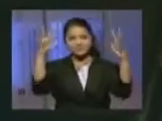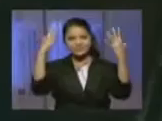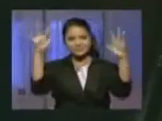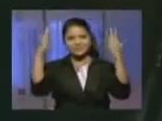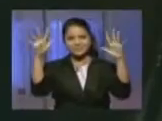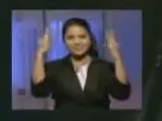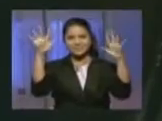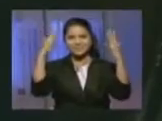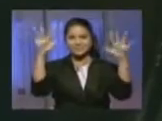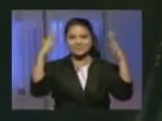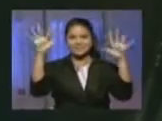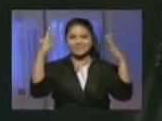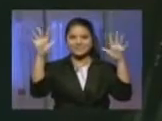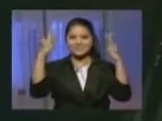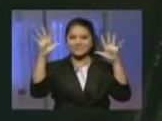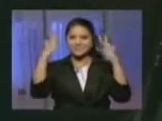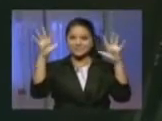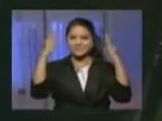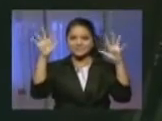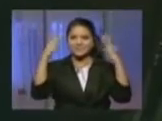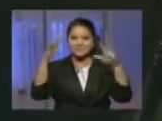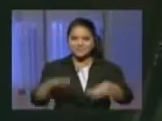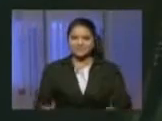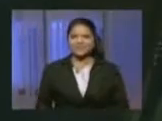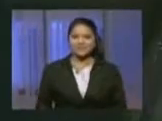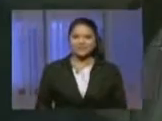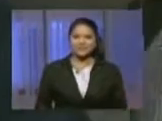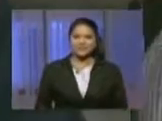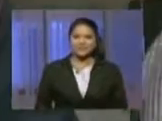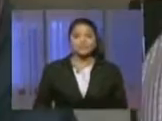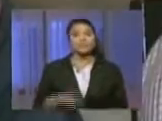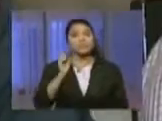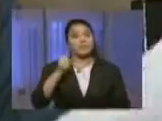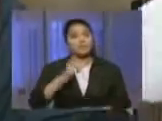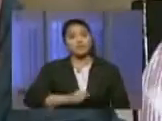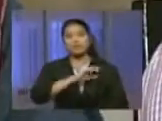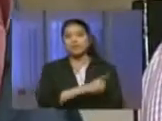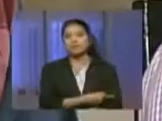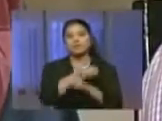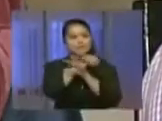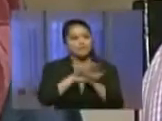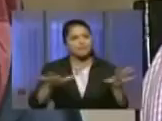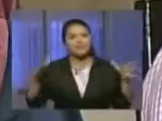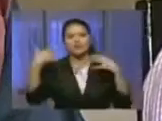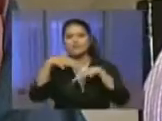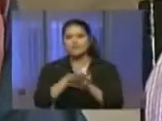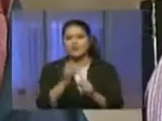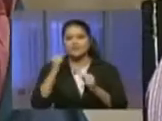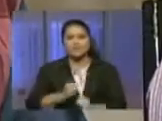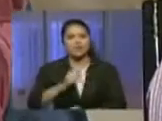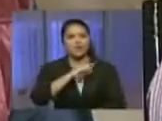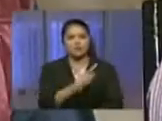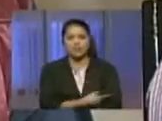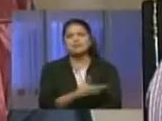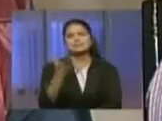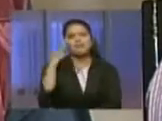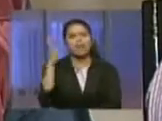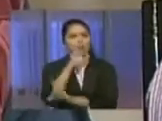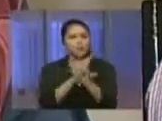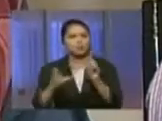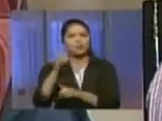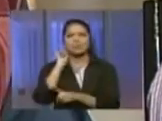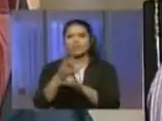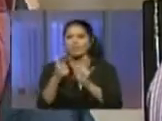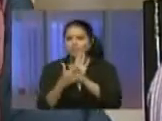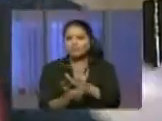histórico y presidente así como vamos a fortalecer la masificación el dato rendimiento cuente que la cultura de patos que sig llevando en